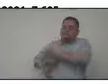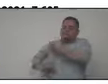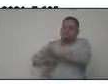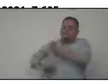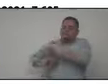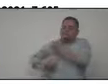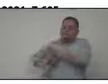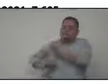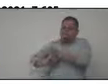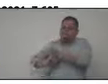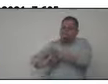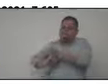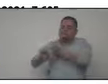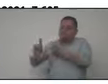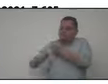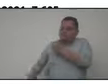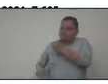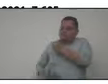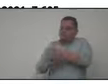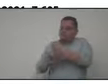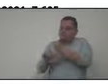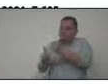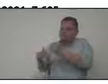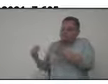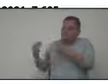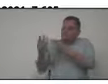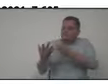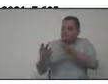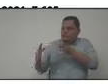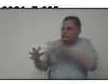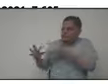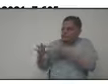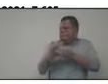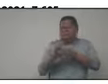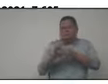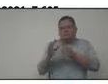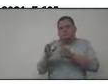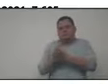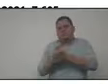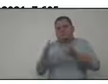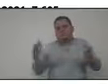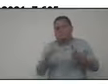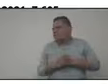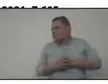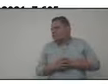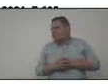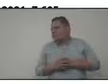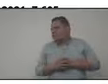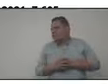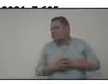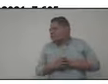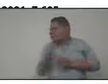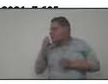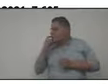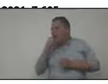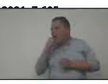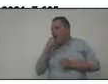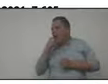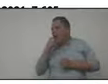y nuestra red está con ellos también. Un saludo grande. En los servicios prioritarios